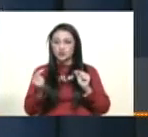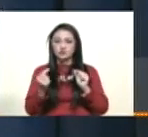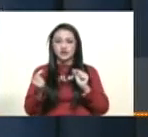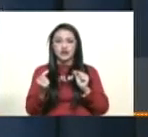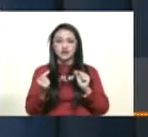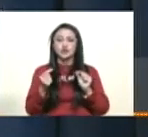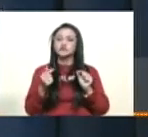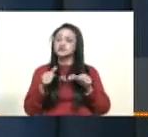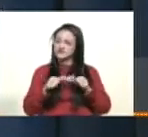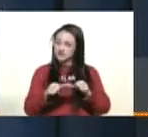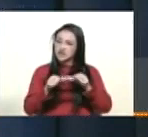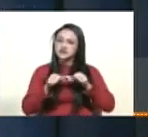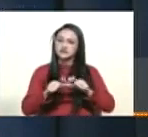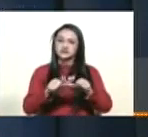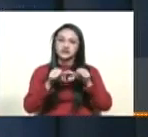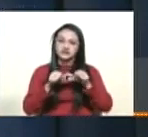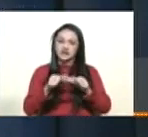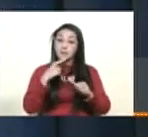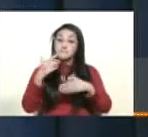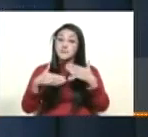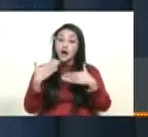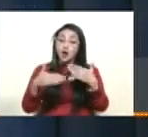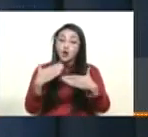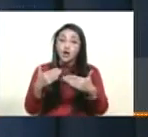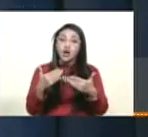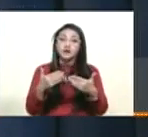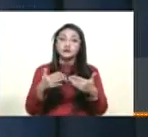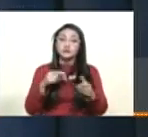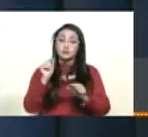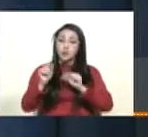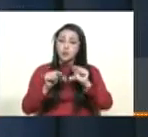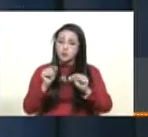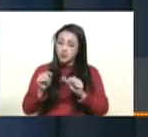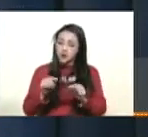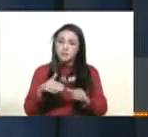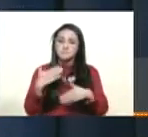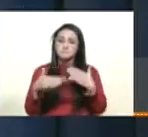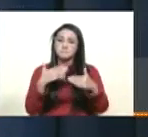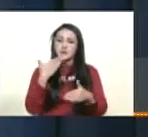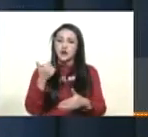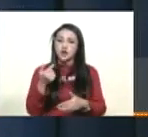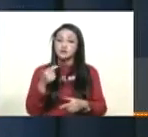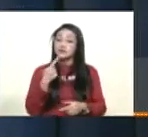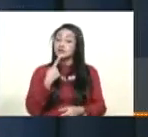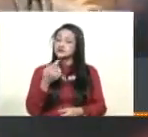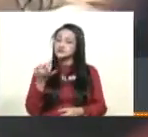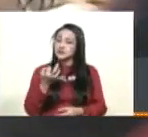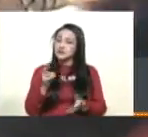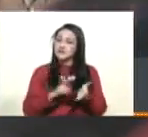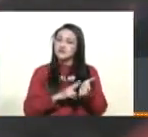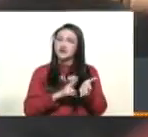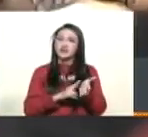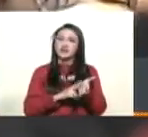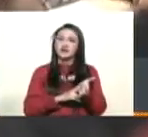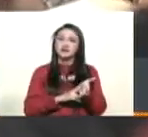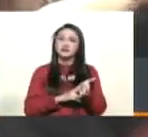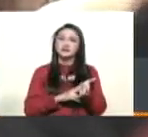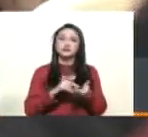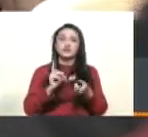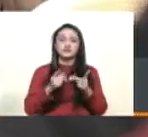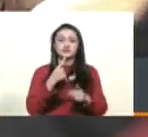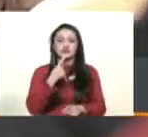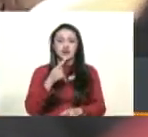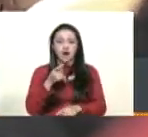sigan debatiendo, que lo sigan mejorando, criticando, siempre diciéndonos la verdad. Tú me decías que a veces me dirás cuando